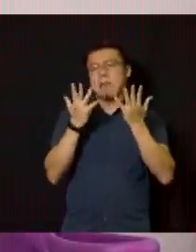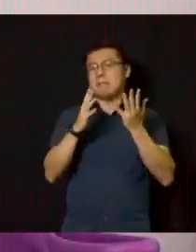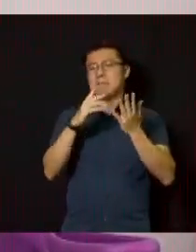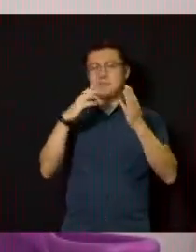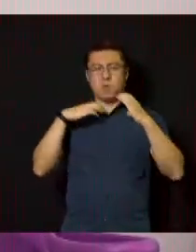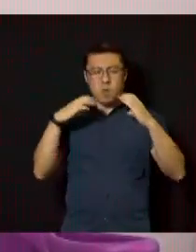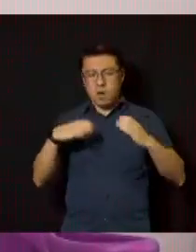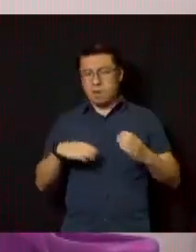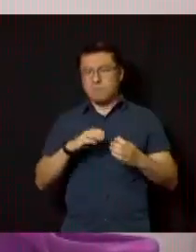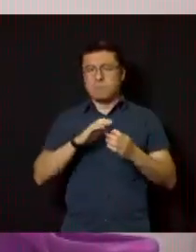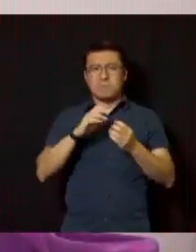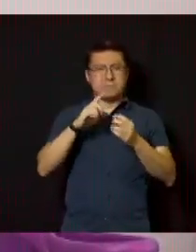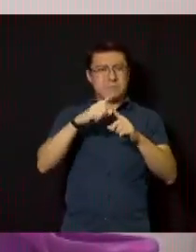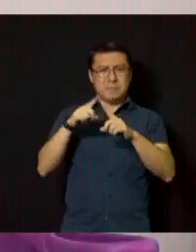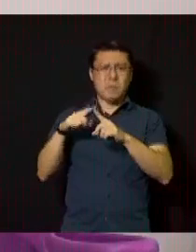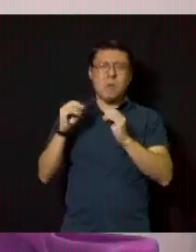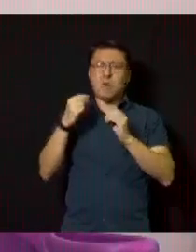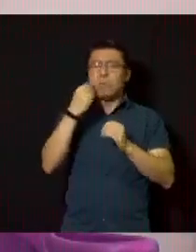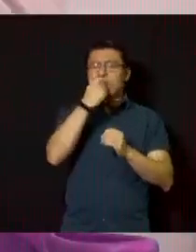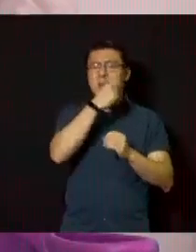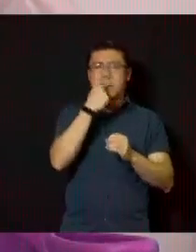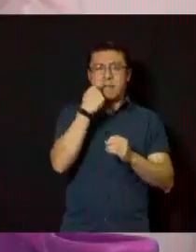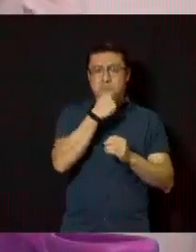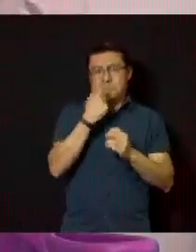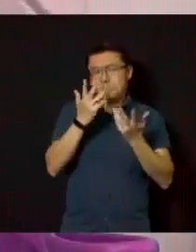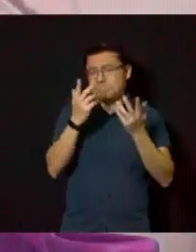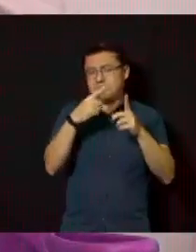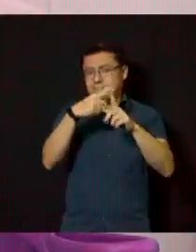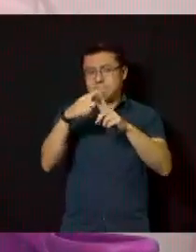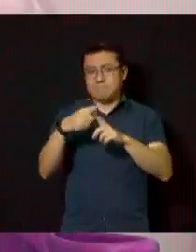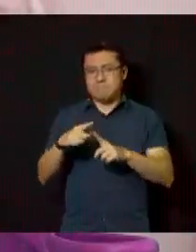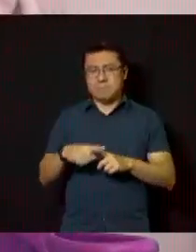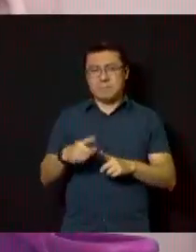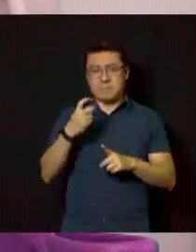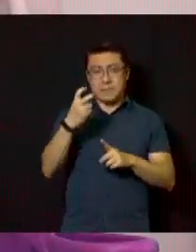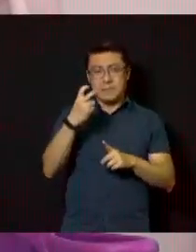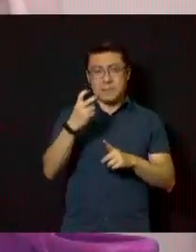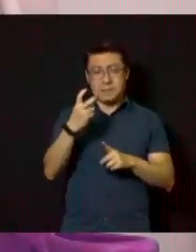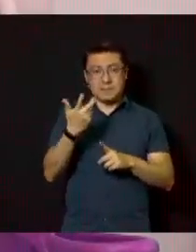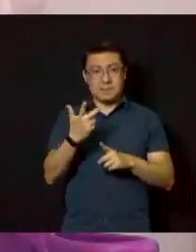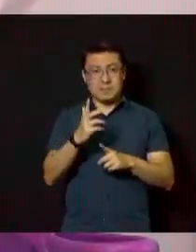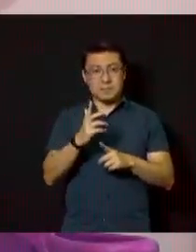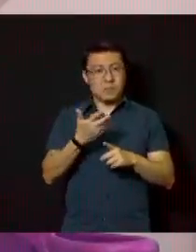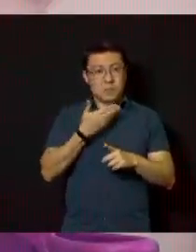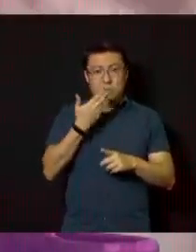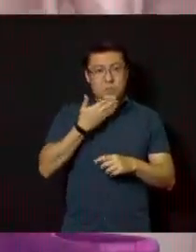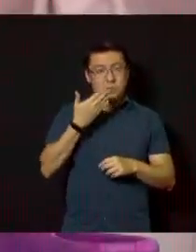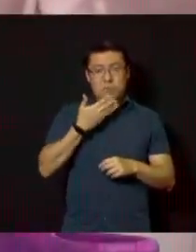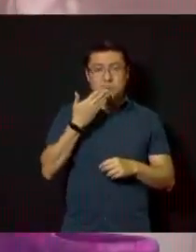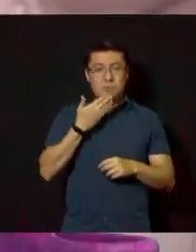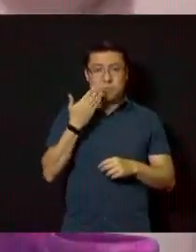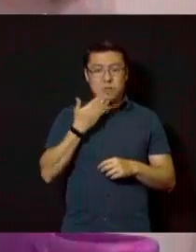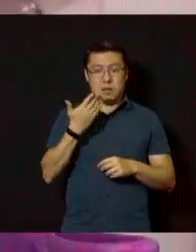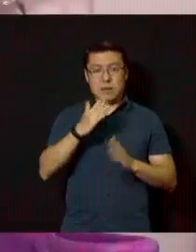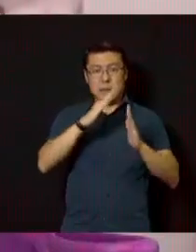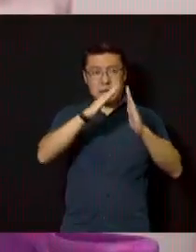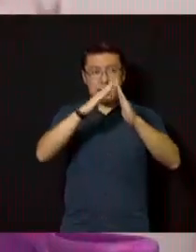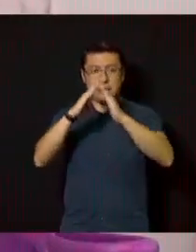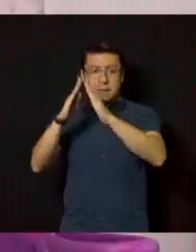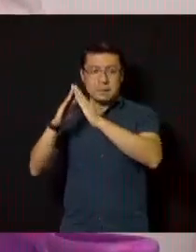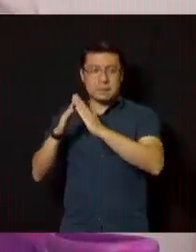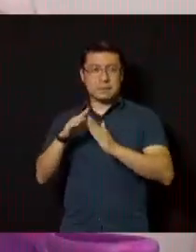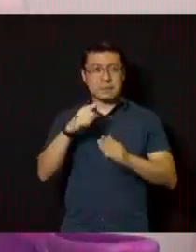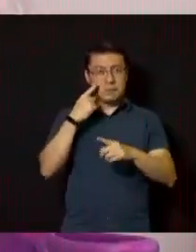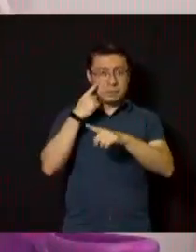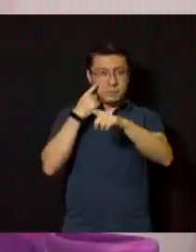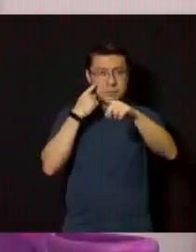así sea, un labial? Entonces, la tendencia que hay, ¿sí? Yo lo veo en todas las casas, así como